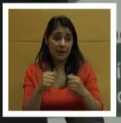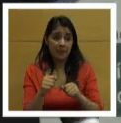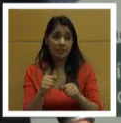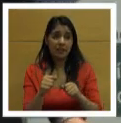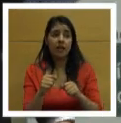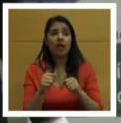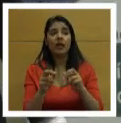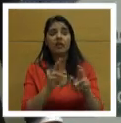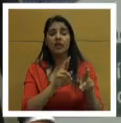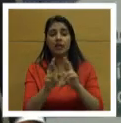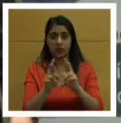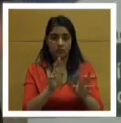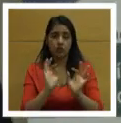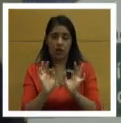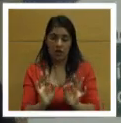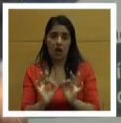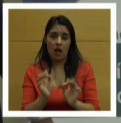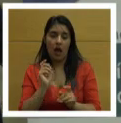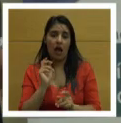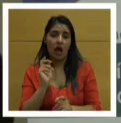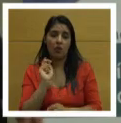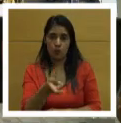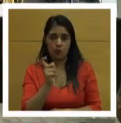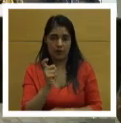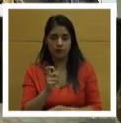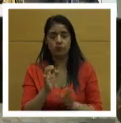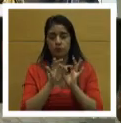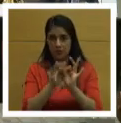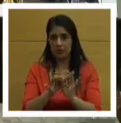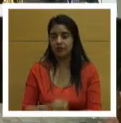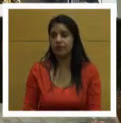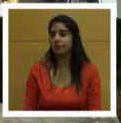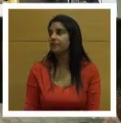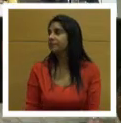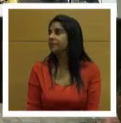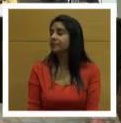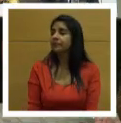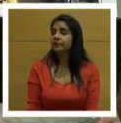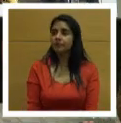y juzgar con perspectiva de género. Muchas gracias.